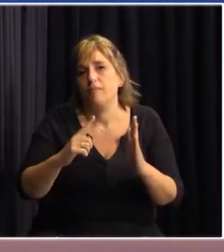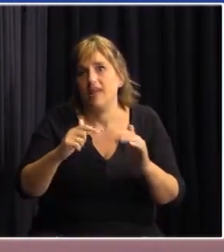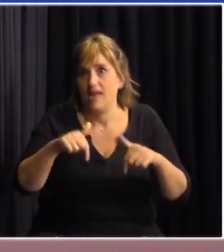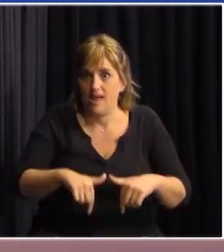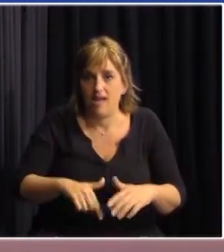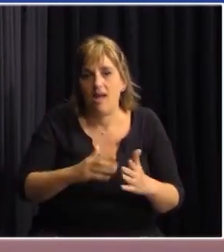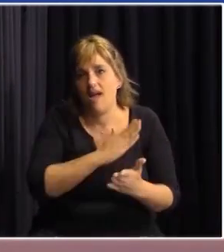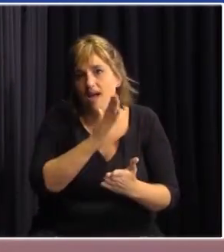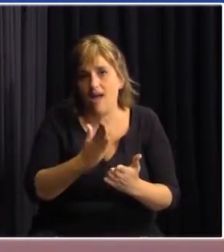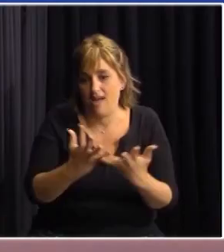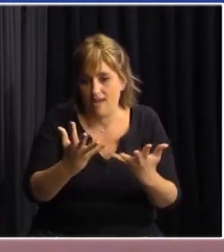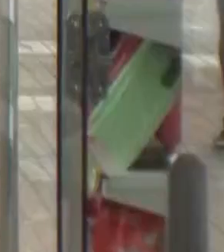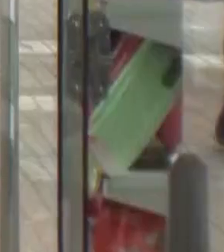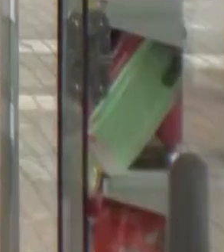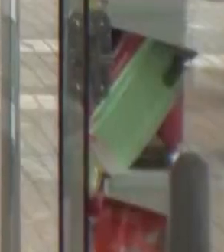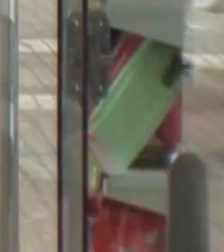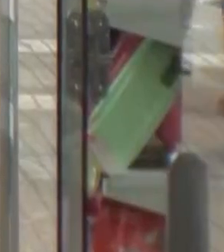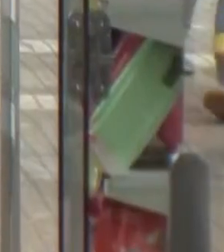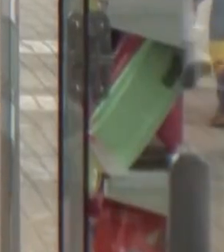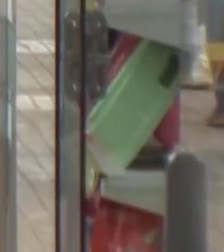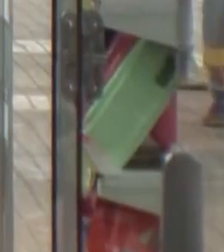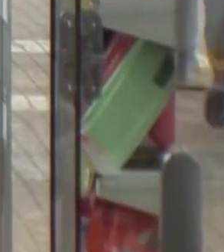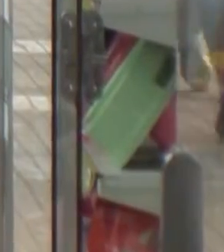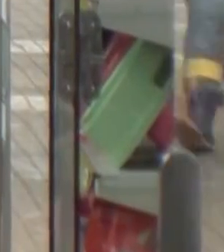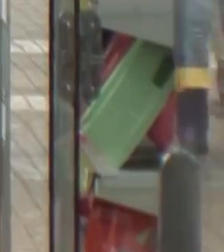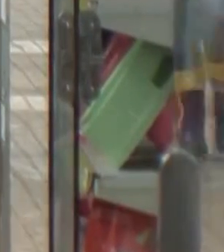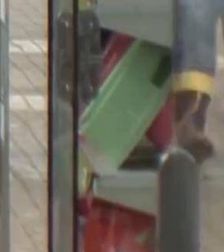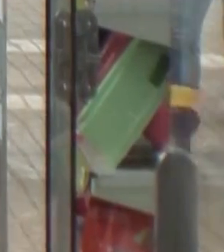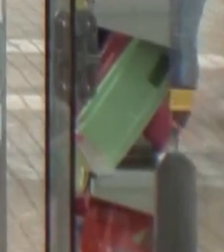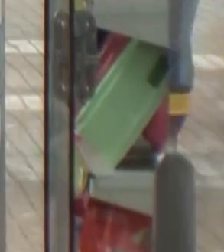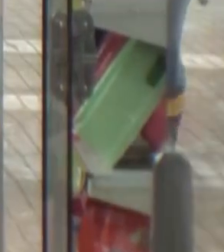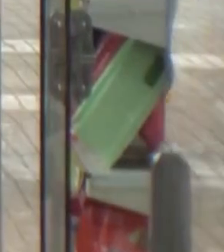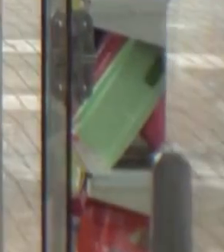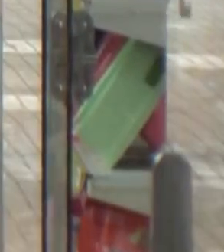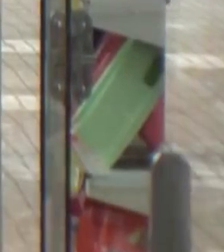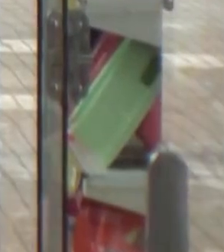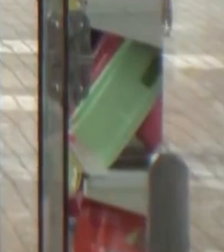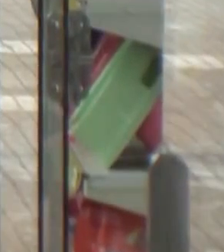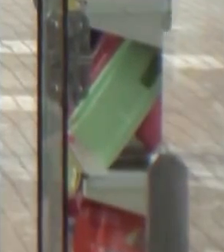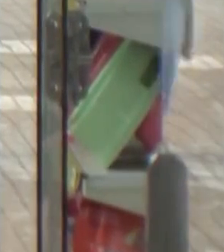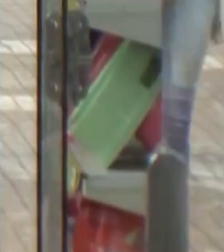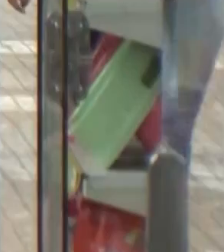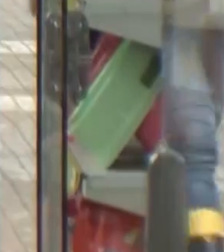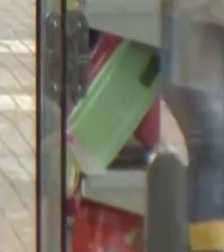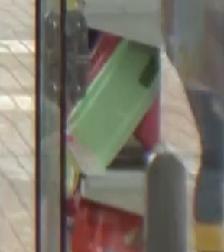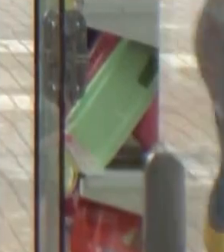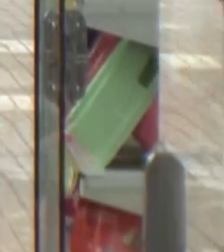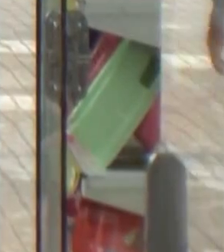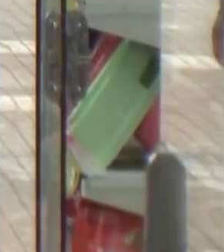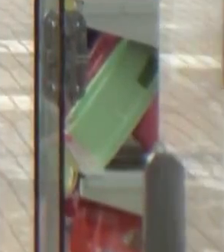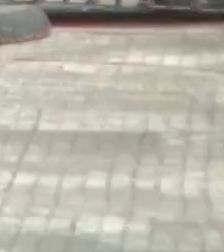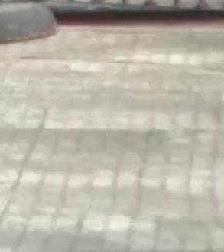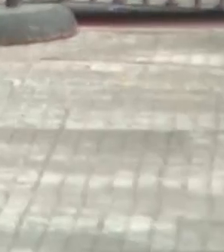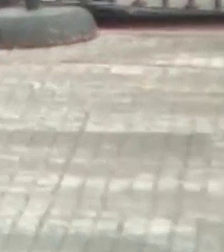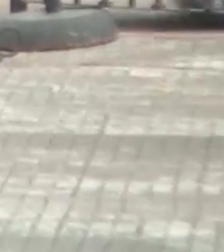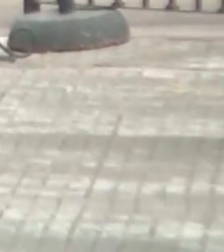hasta fin de año adicionalmente vamos a agregar una nueva línea de crédito para